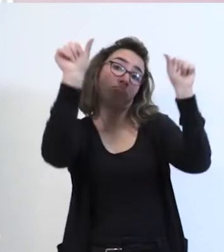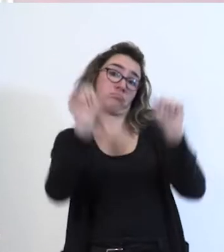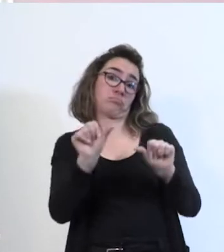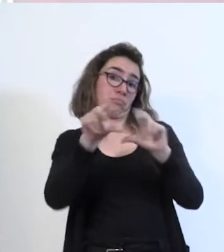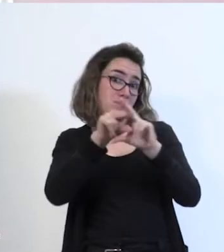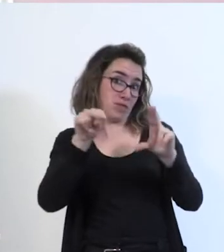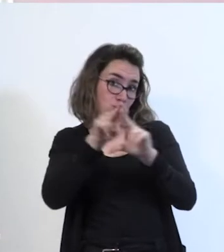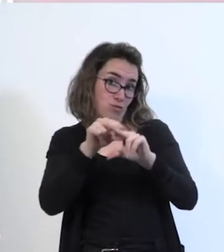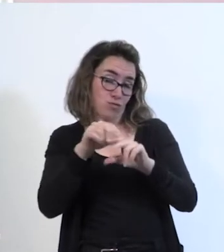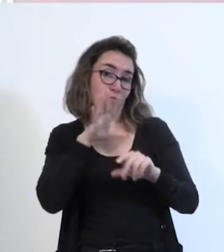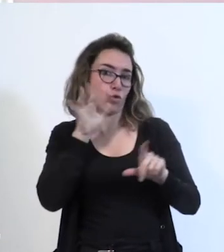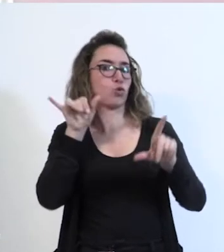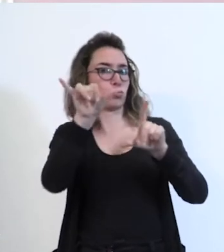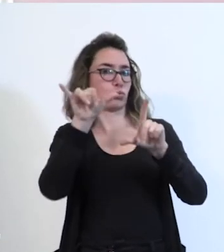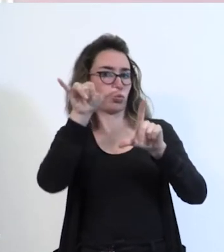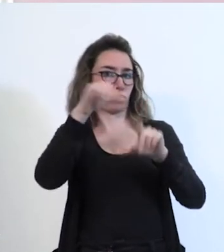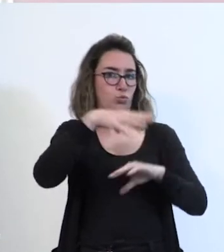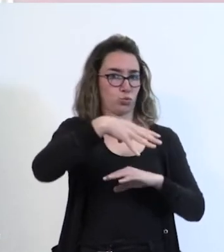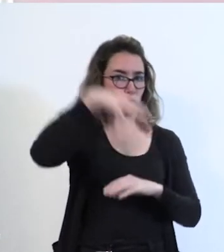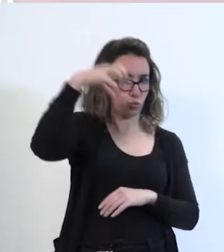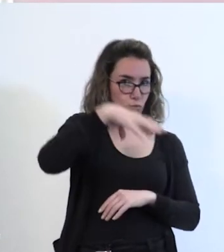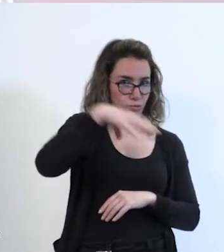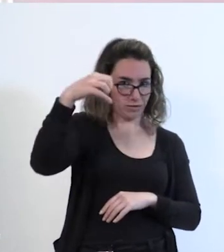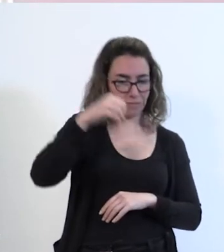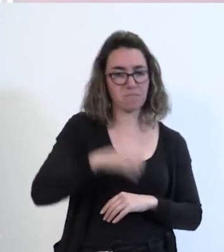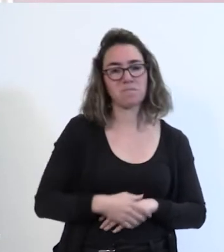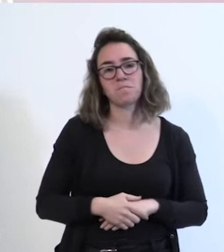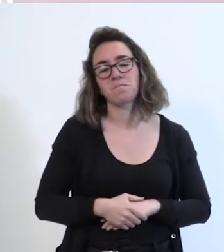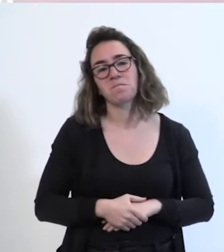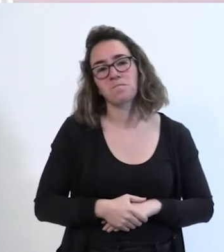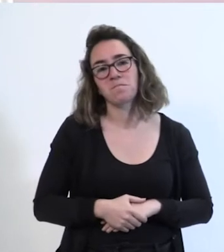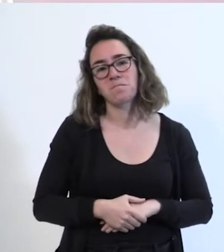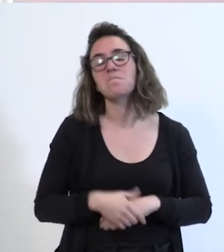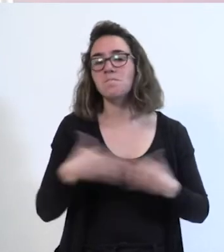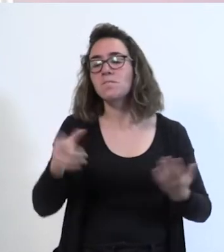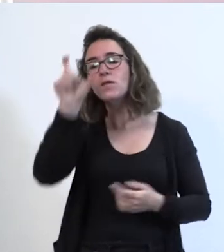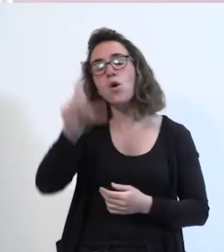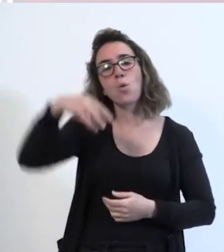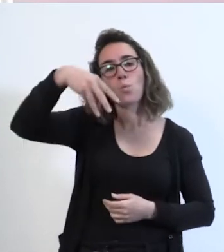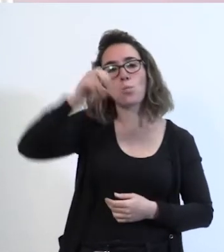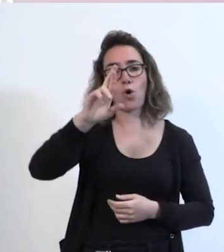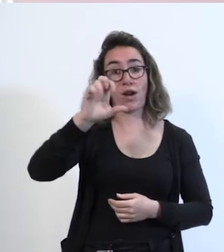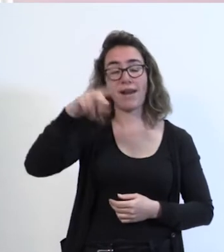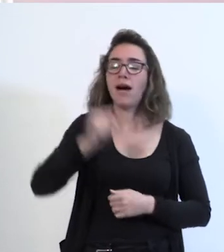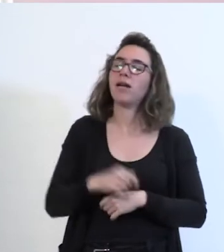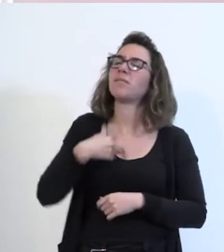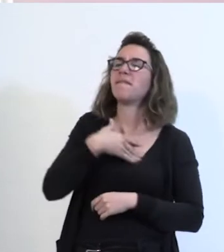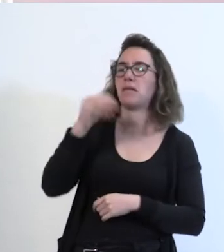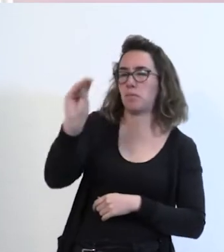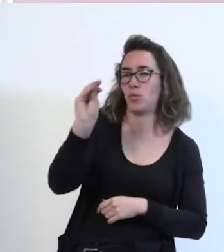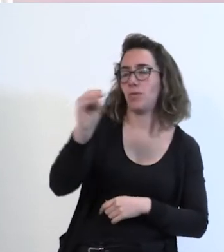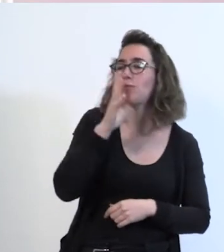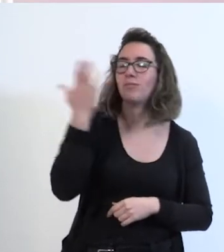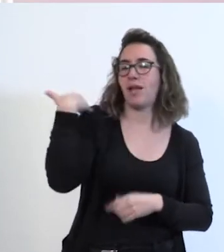charla sea también subida a las redes. Morena, te quería comentar, hemos